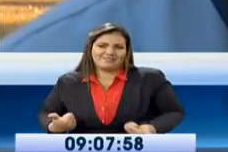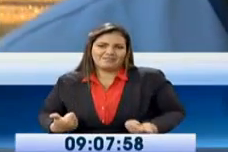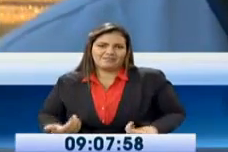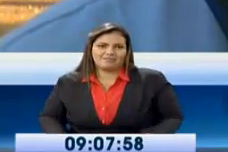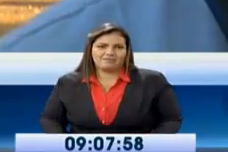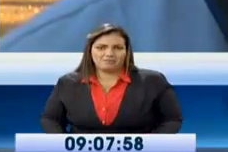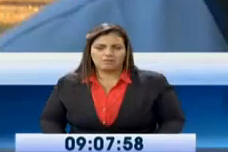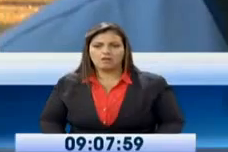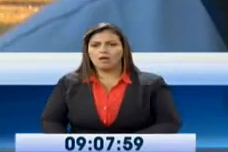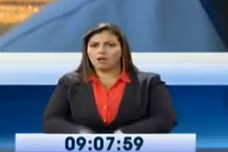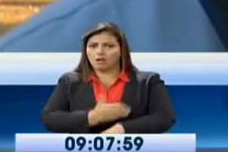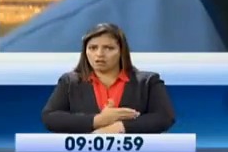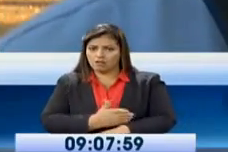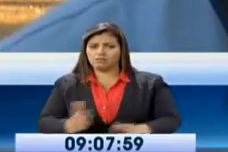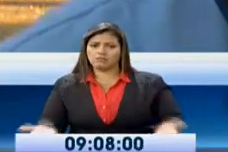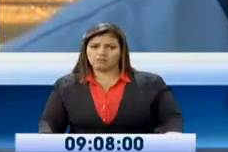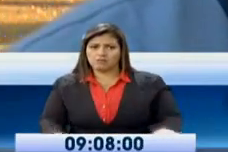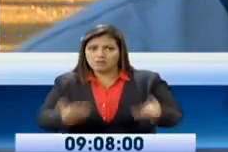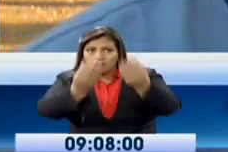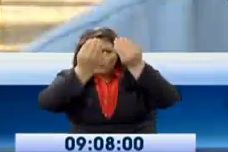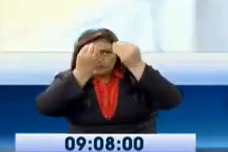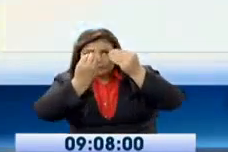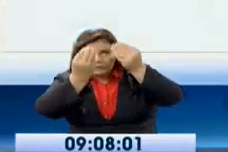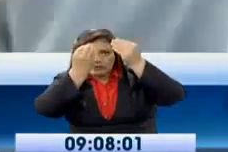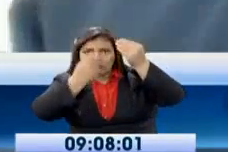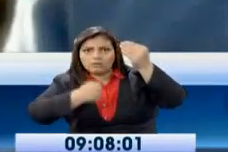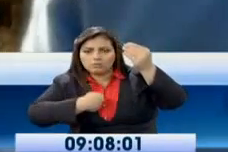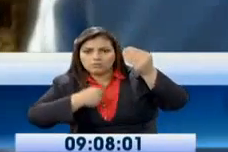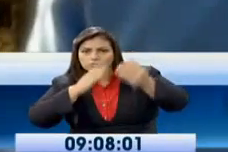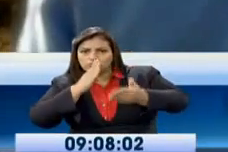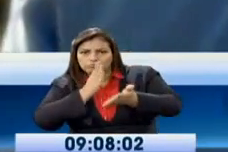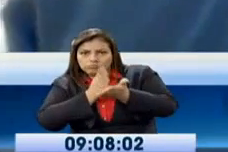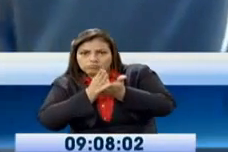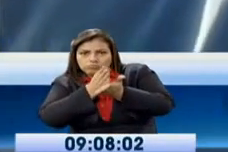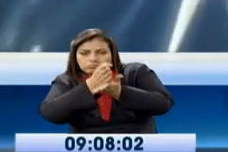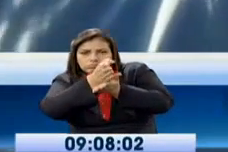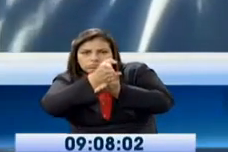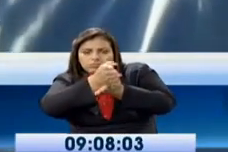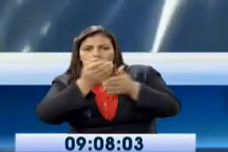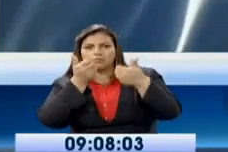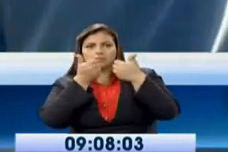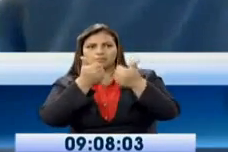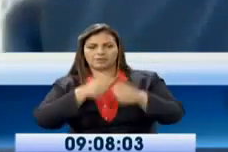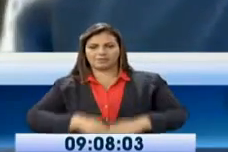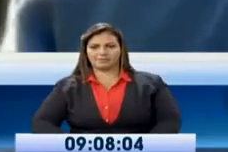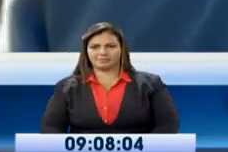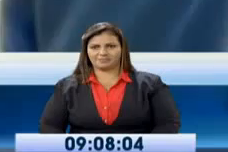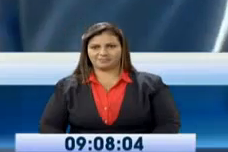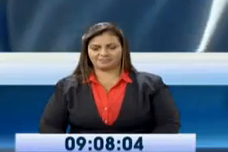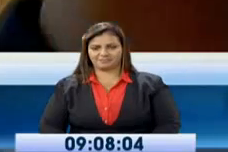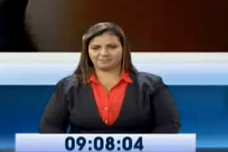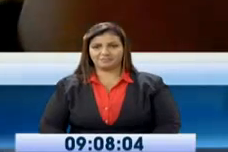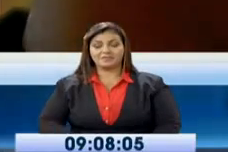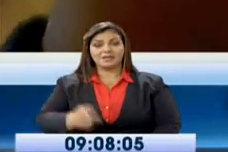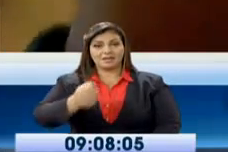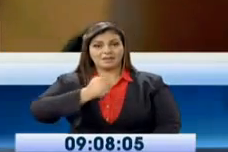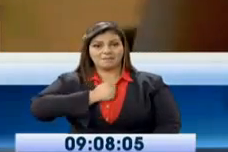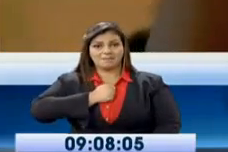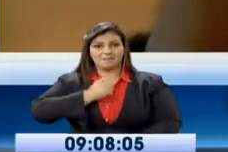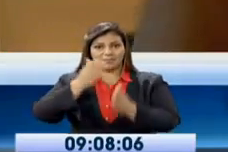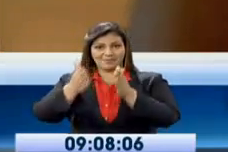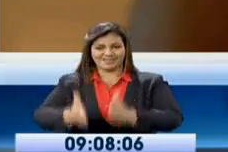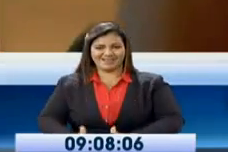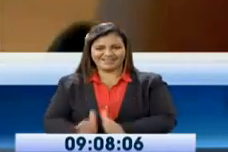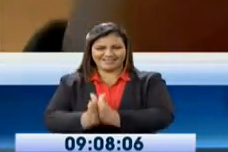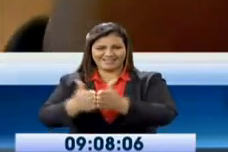mi formación ha sido ser una persona recta. El gesto del custodio fue agradecido por el propietario de la billetera y por la